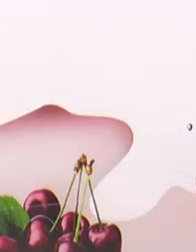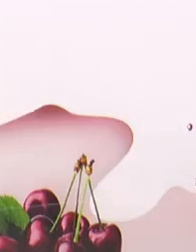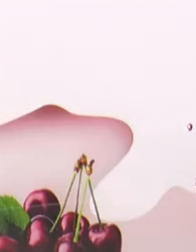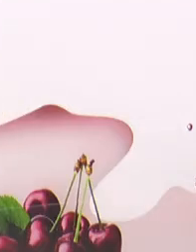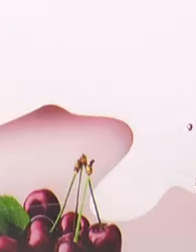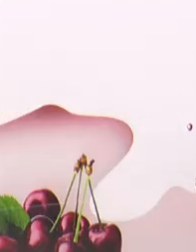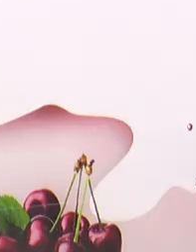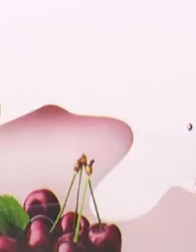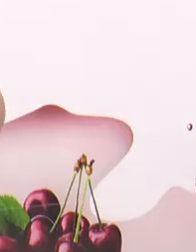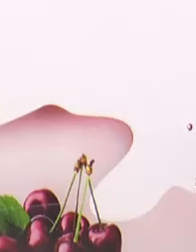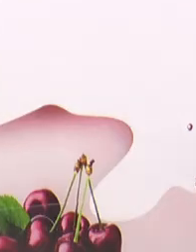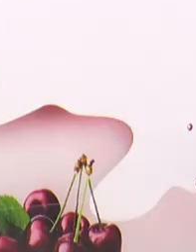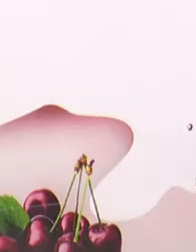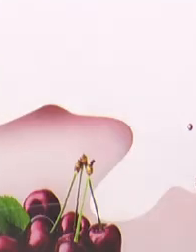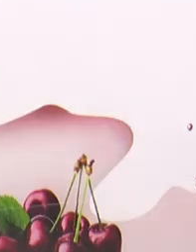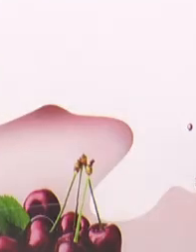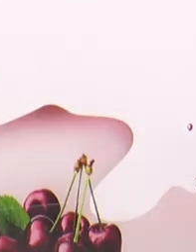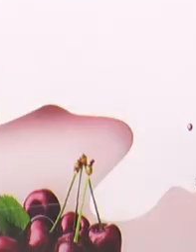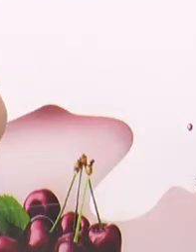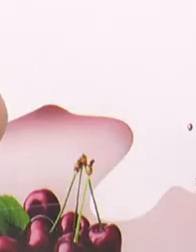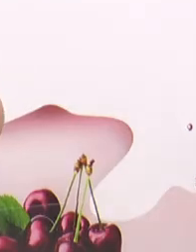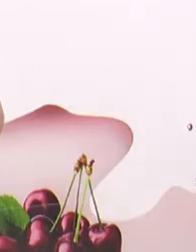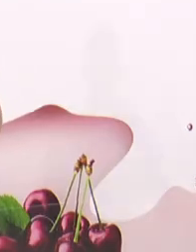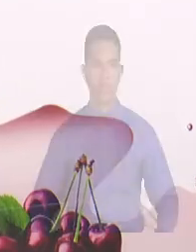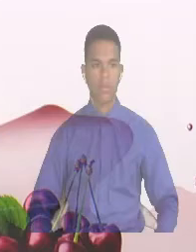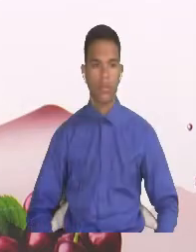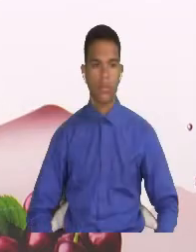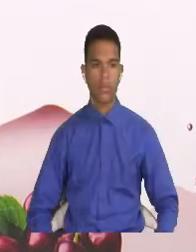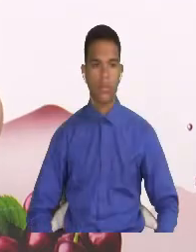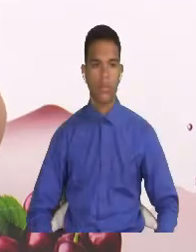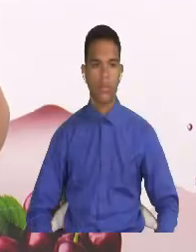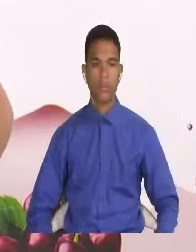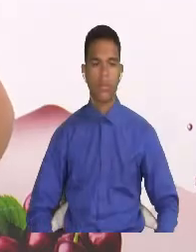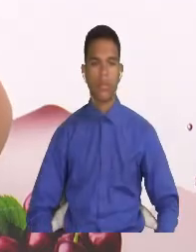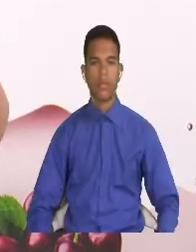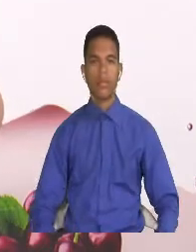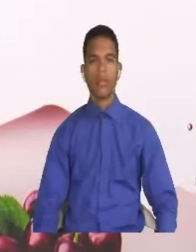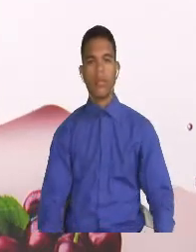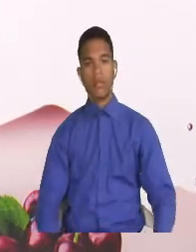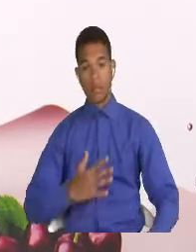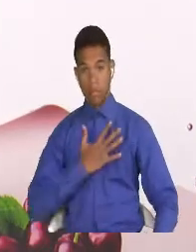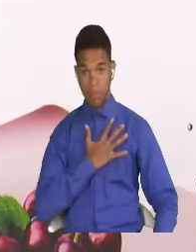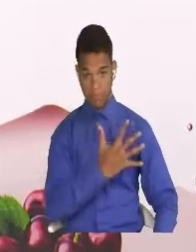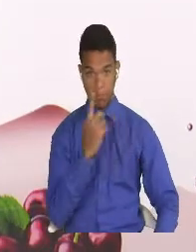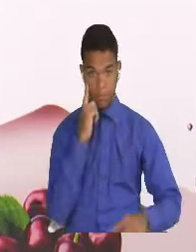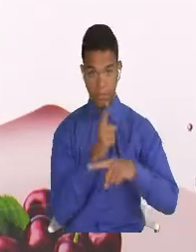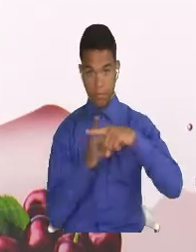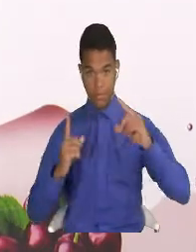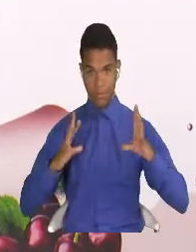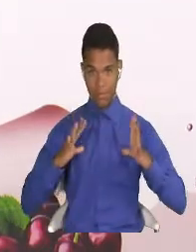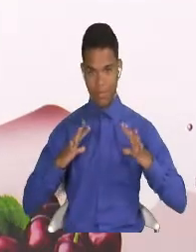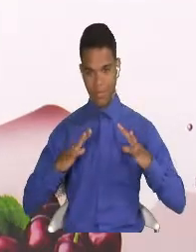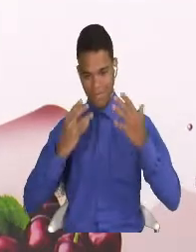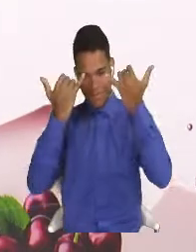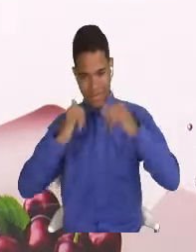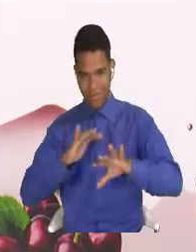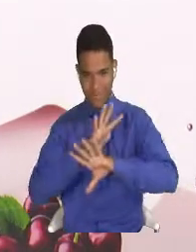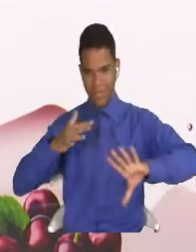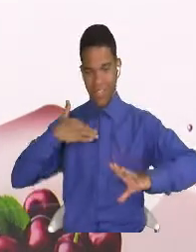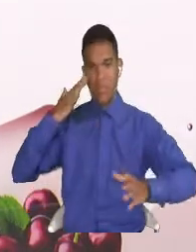en estos momentos. De verdad que picos y cantes para todos ustedes, caramba. Y bueno, quiero por lo tanto venirme por